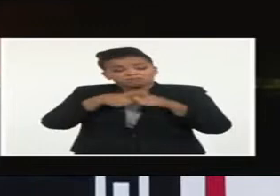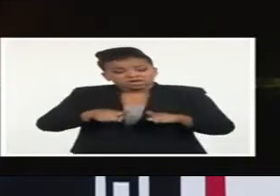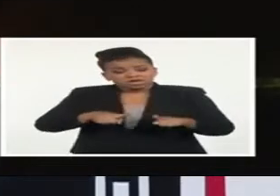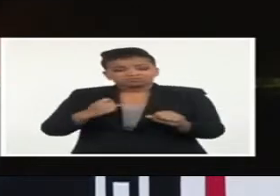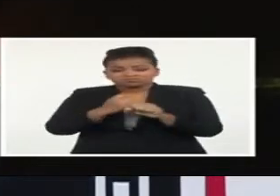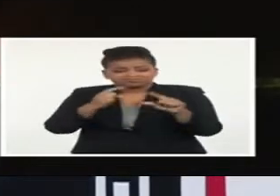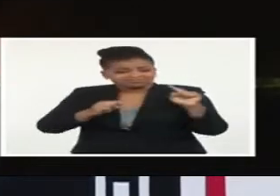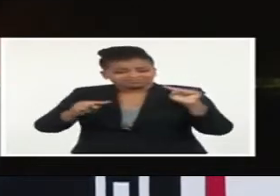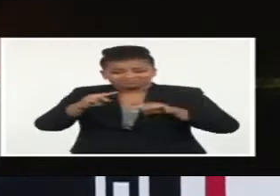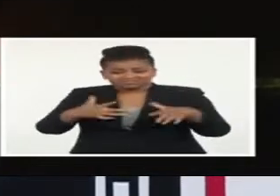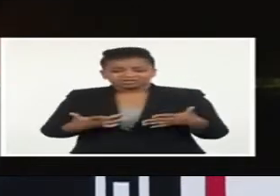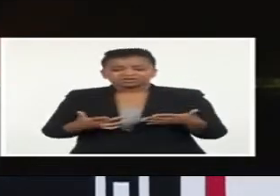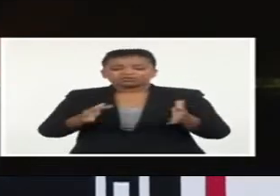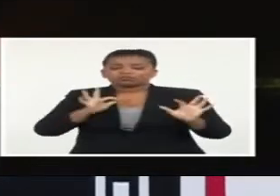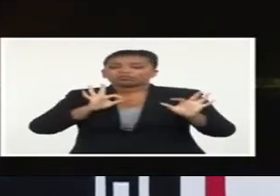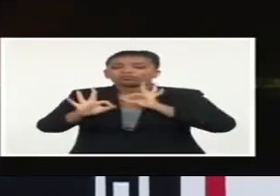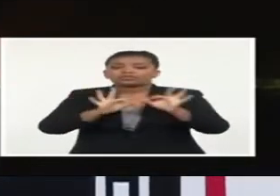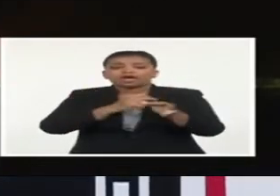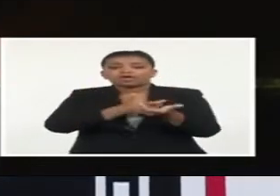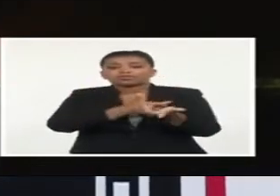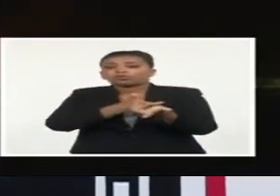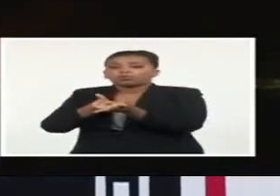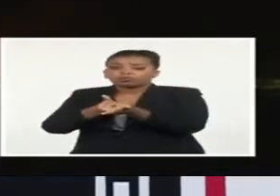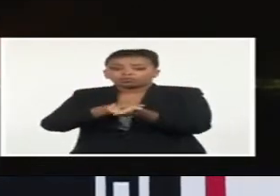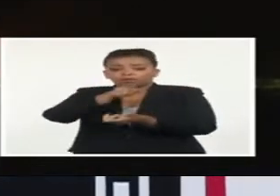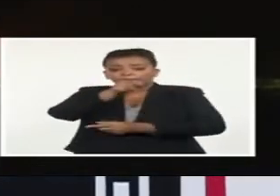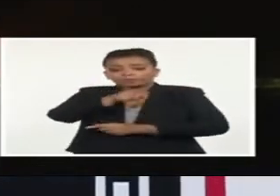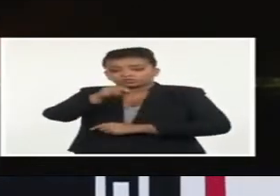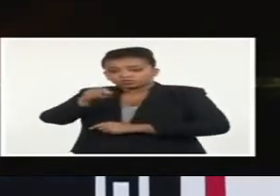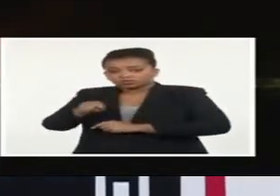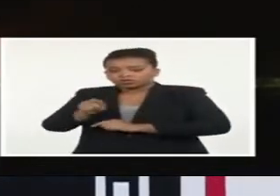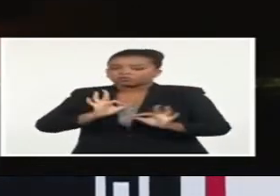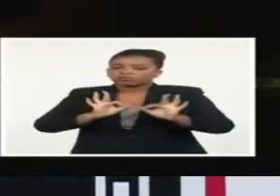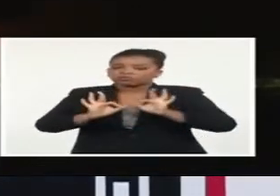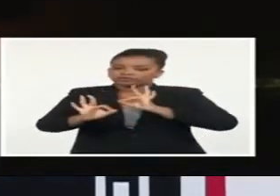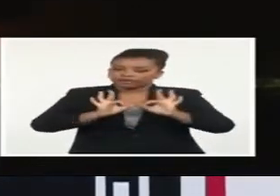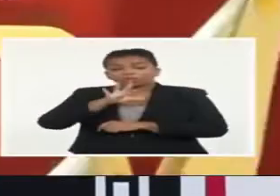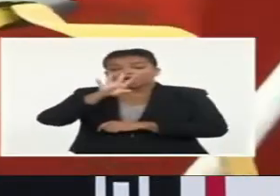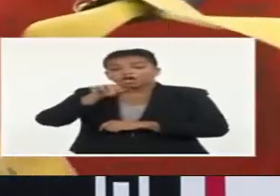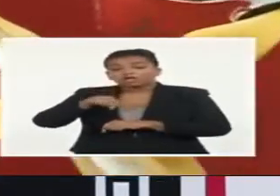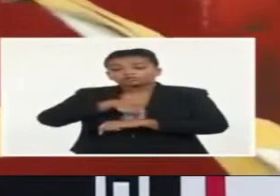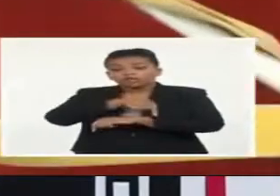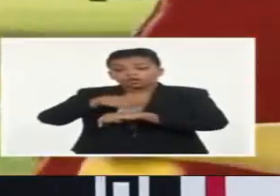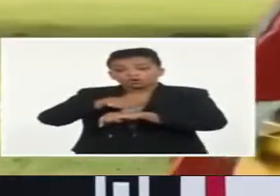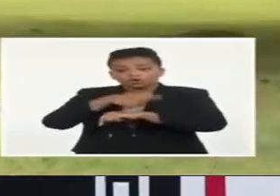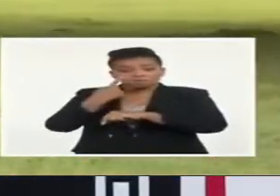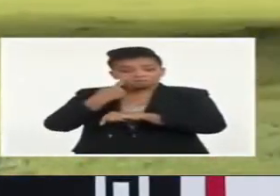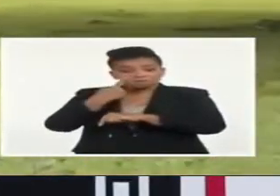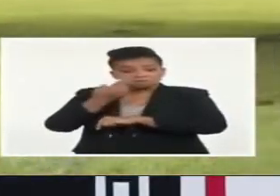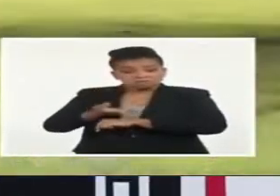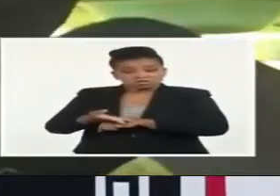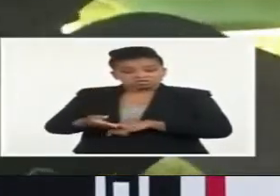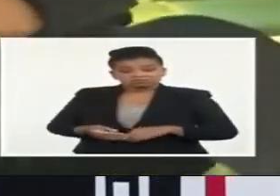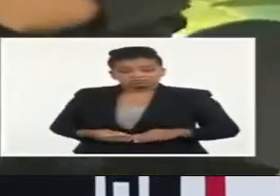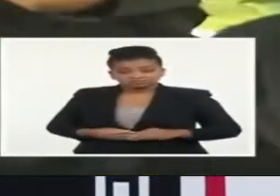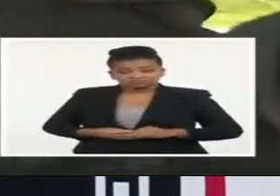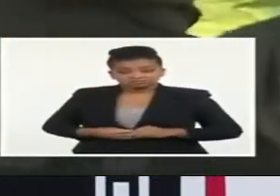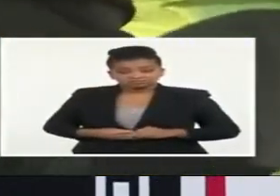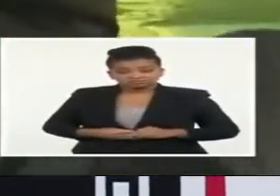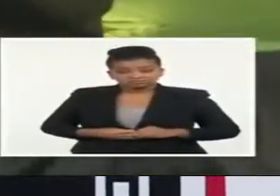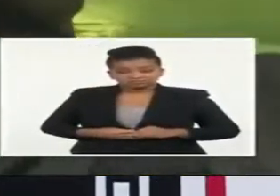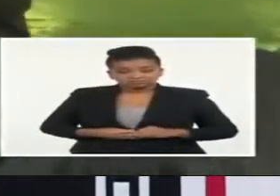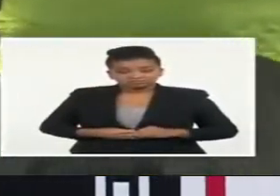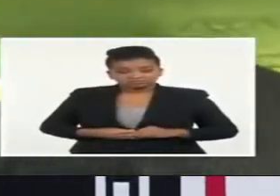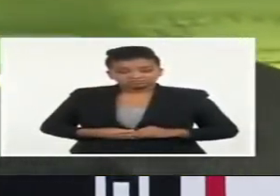explicación ni excusa. Ahí tenía que haber una inspección todos los